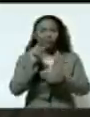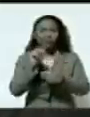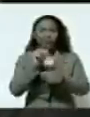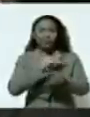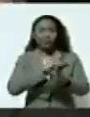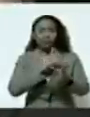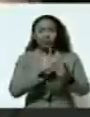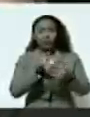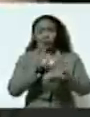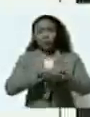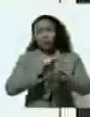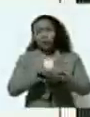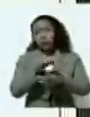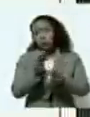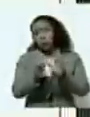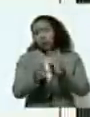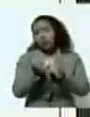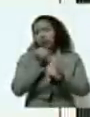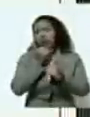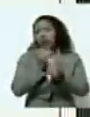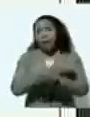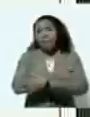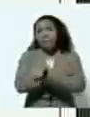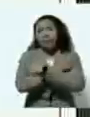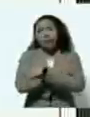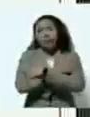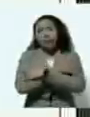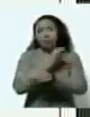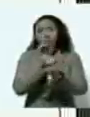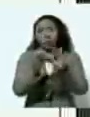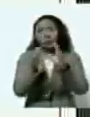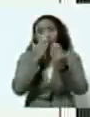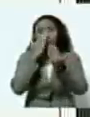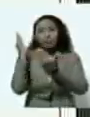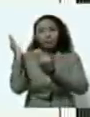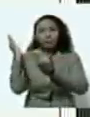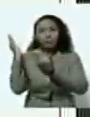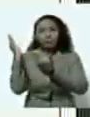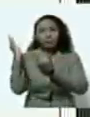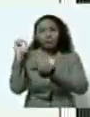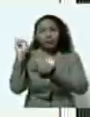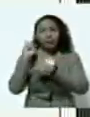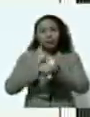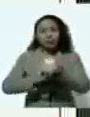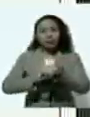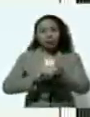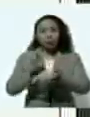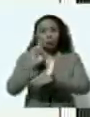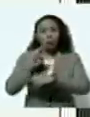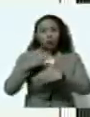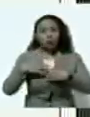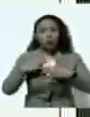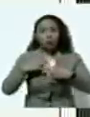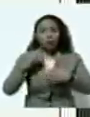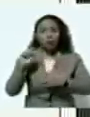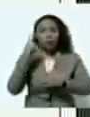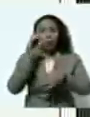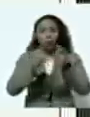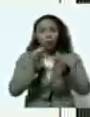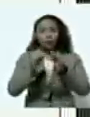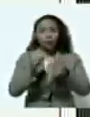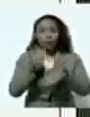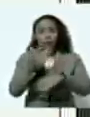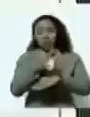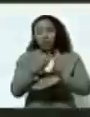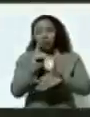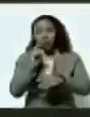este voluntario que pasaba por aquí abrazando a Marco Aurelio Quiñones. En aquel tiempo usaba la franela de Primera Justicia. Parece que, como